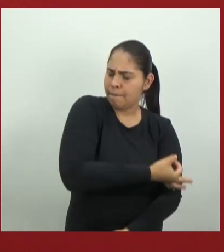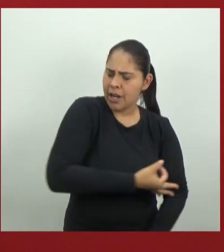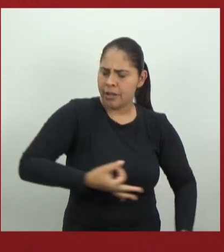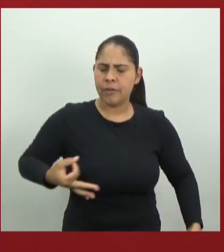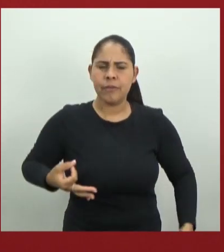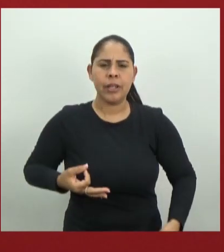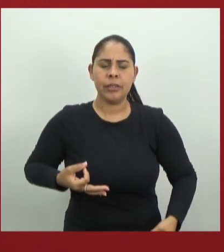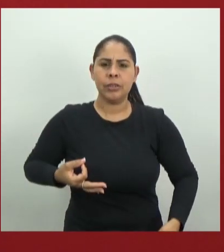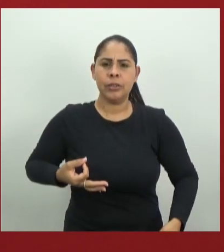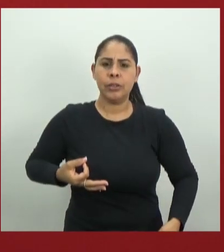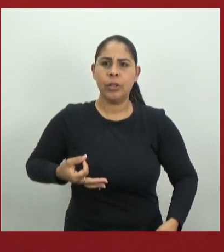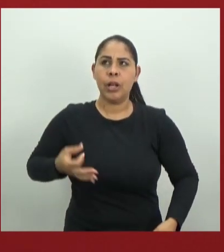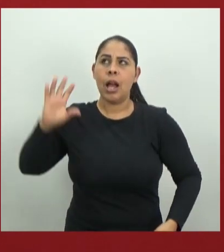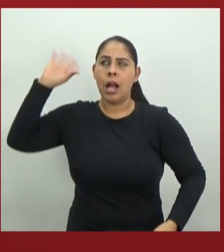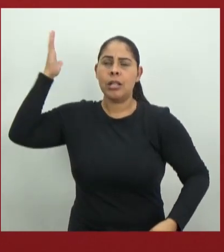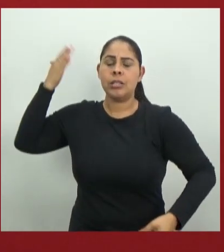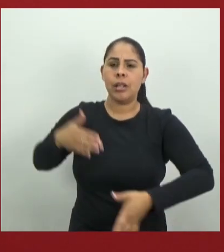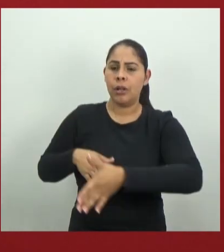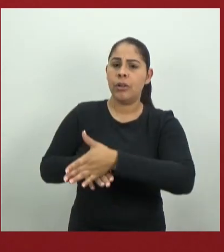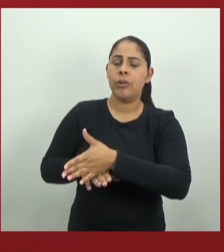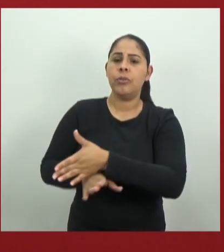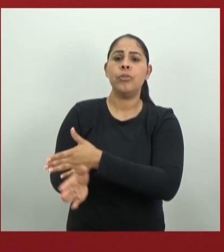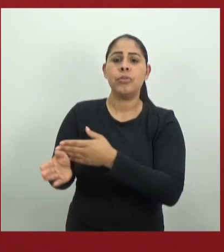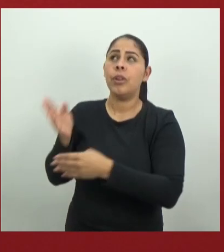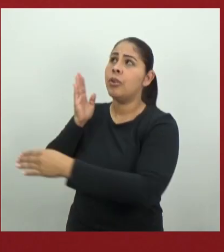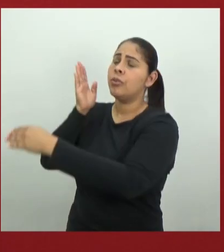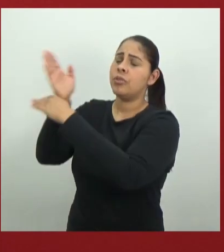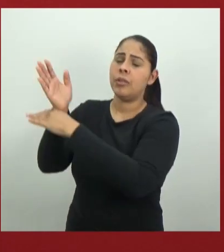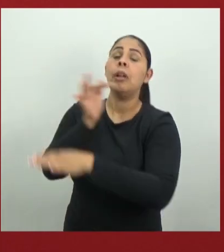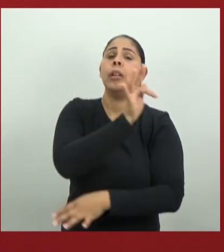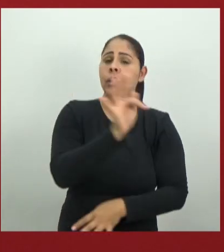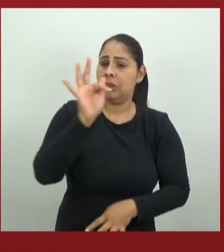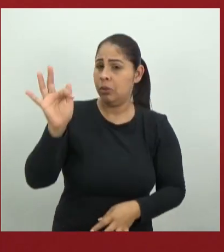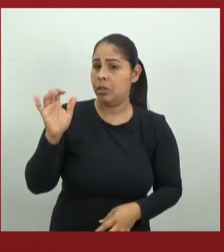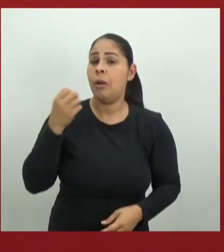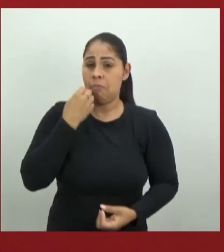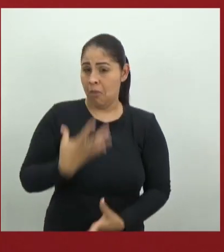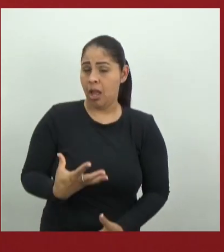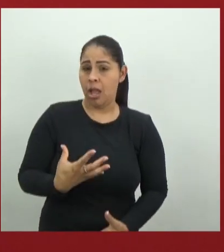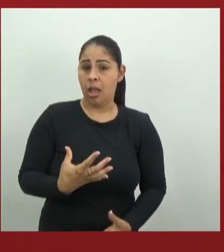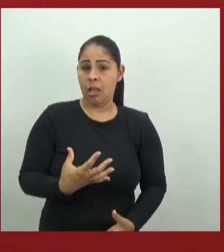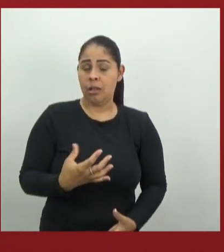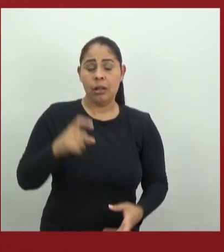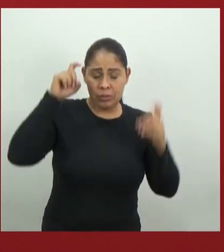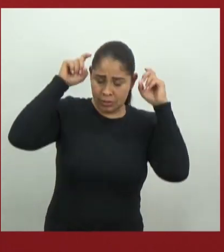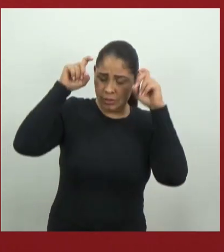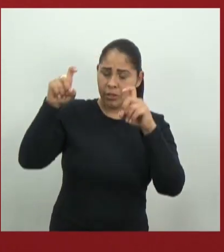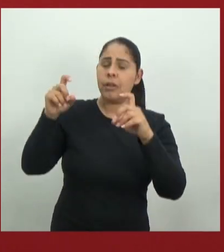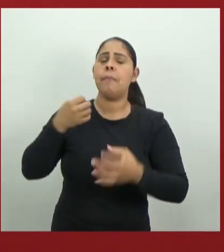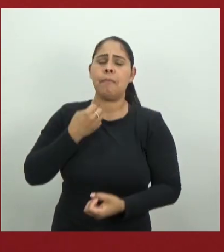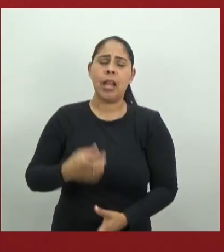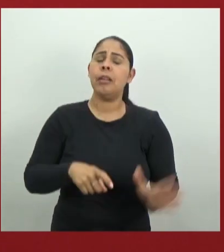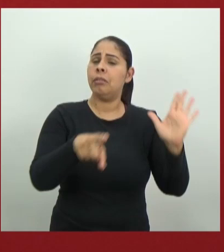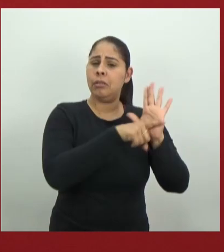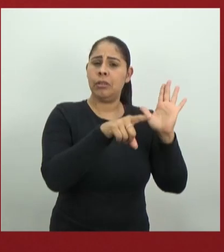cielo. La doctrina es buena, la teología es buena, el dogma es bueno, pero no es el